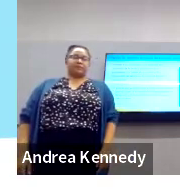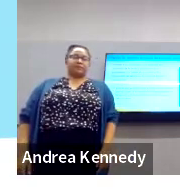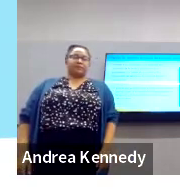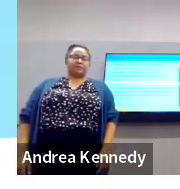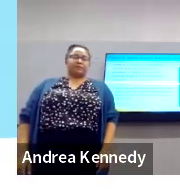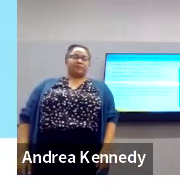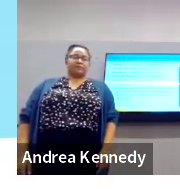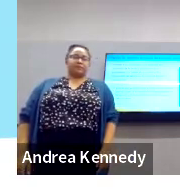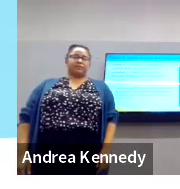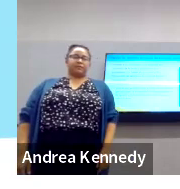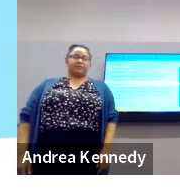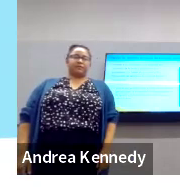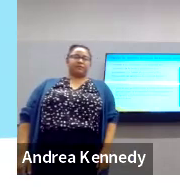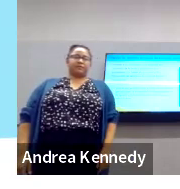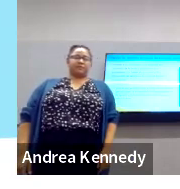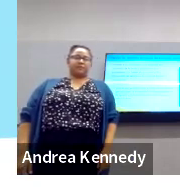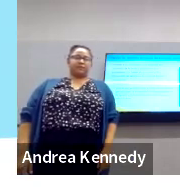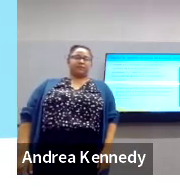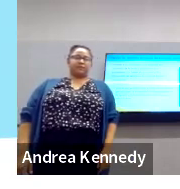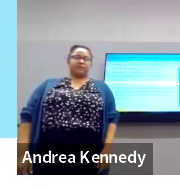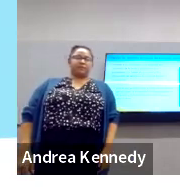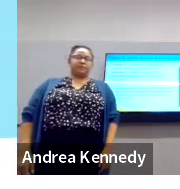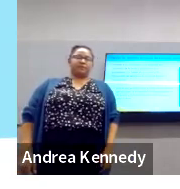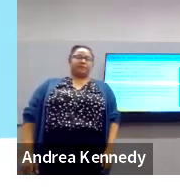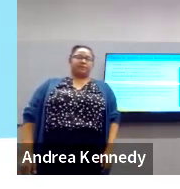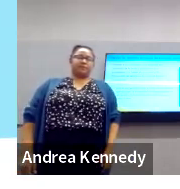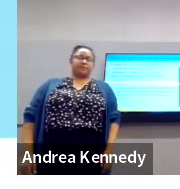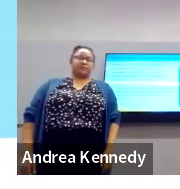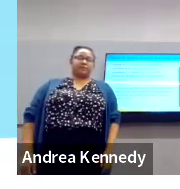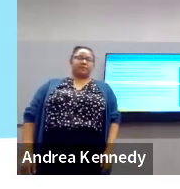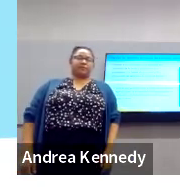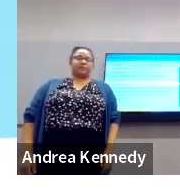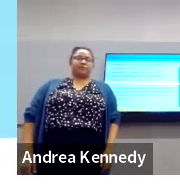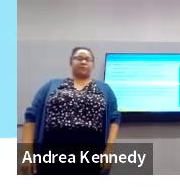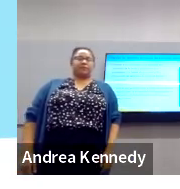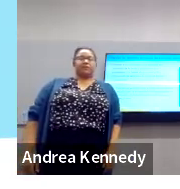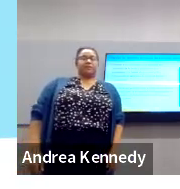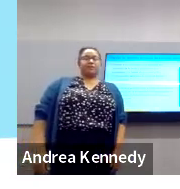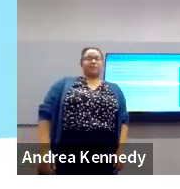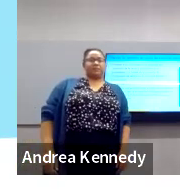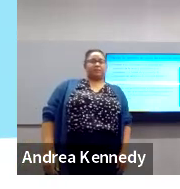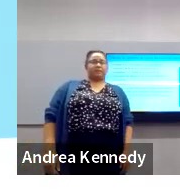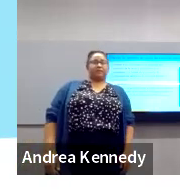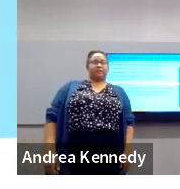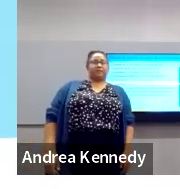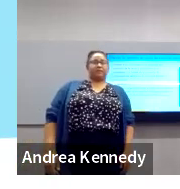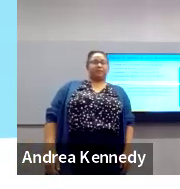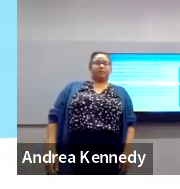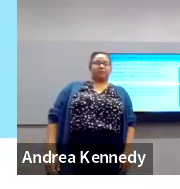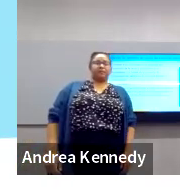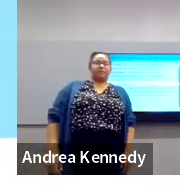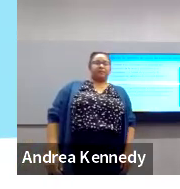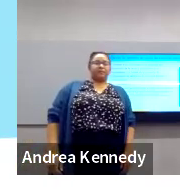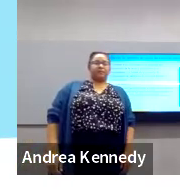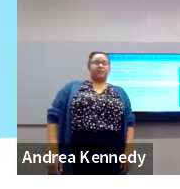establece que los costos de los servicios públicos forman parte de la renta y la renta solo puede cambiar una vez